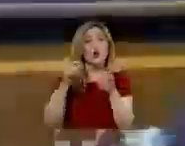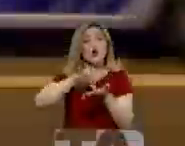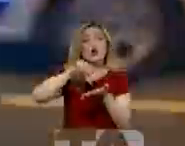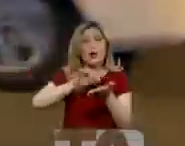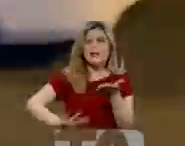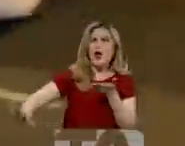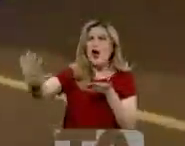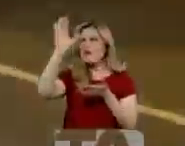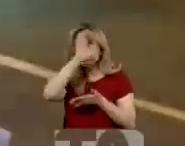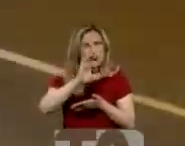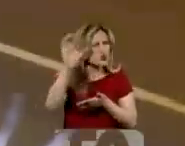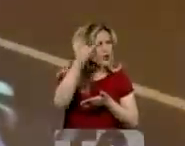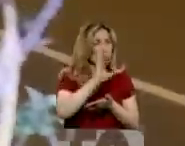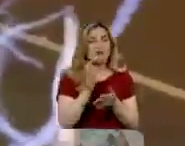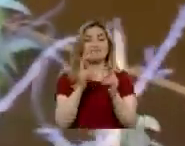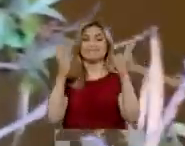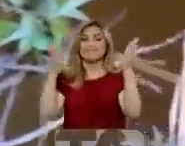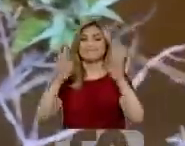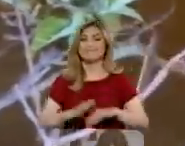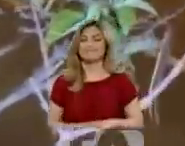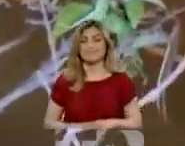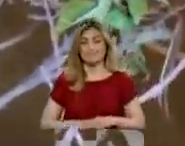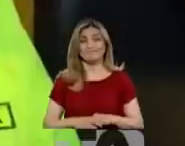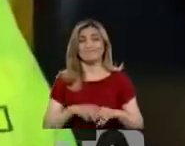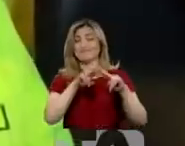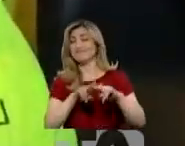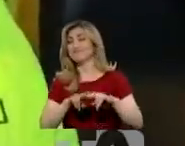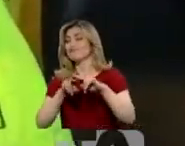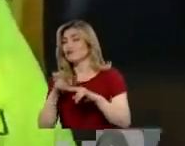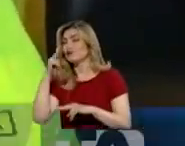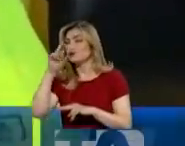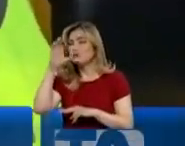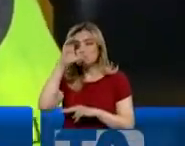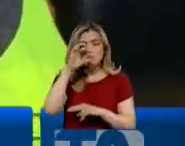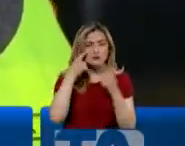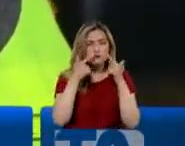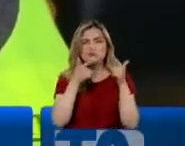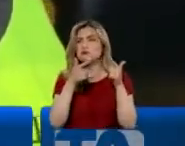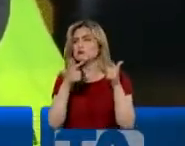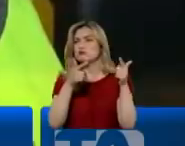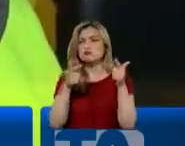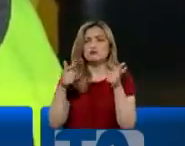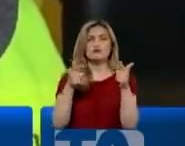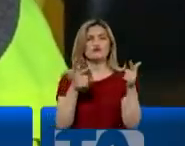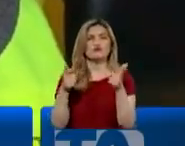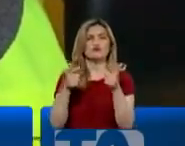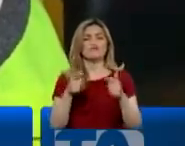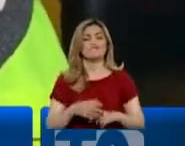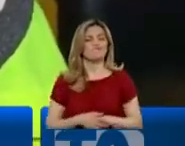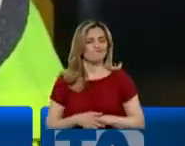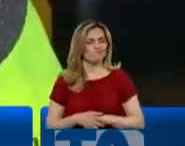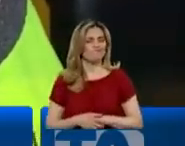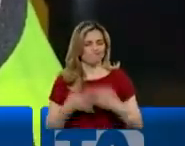ciudad sin resultados pero estamos verificando profundidad están en circulación verificando con las